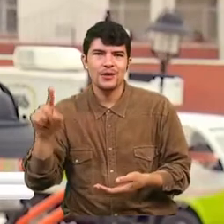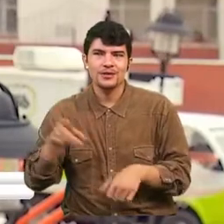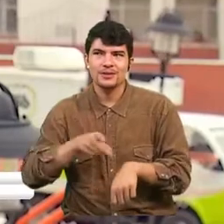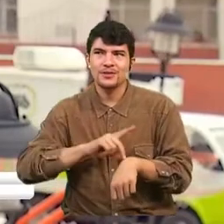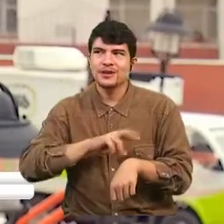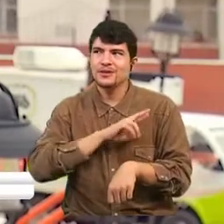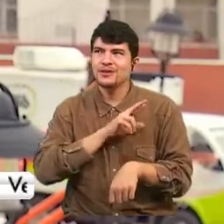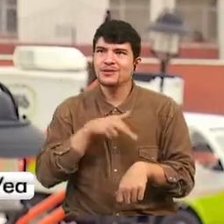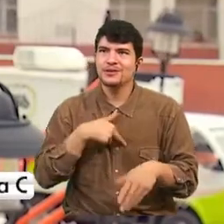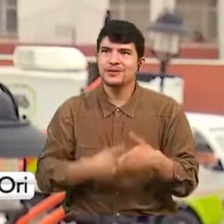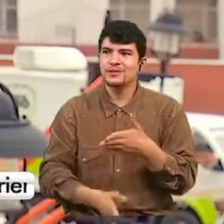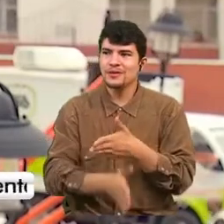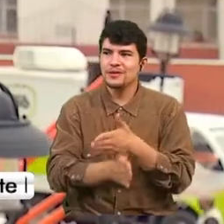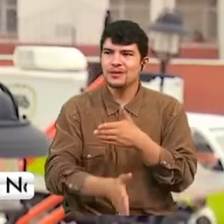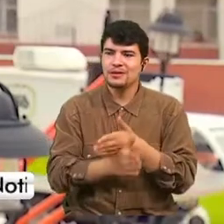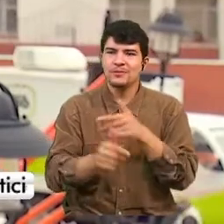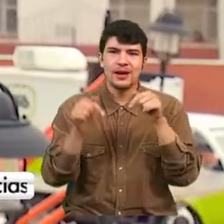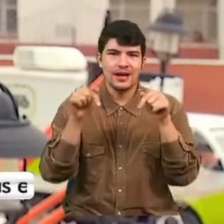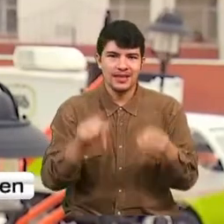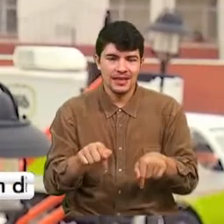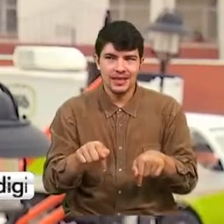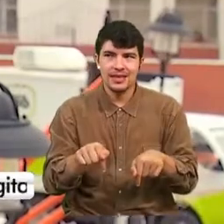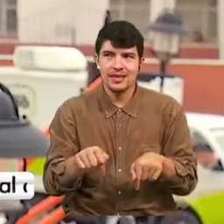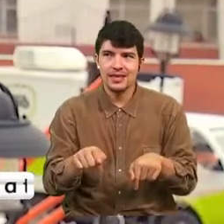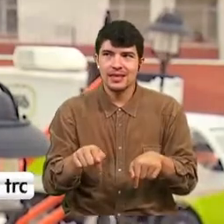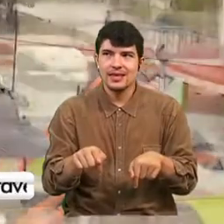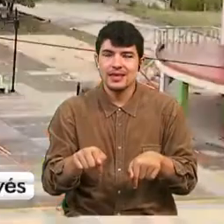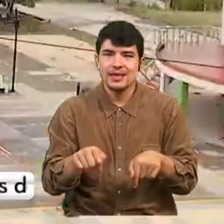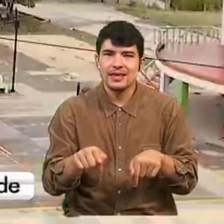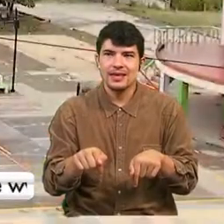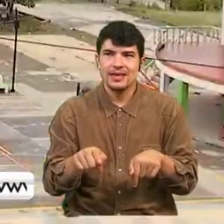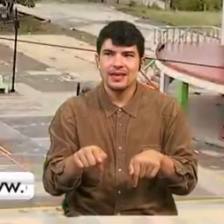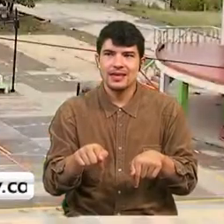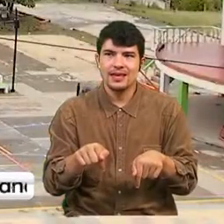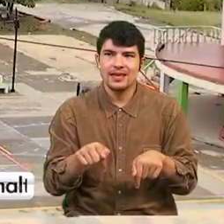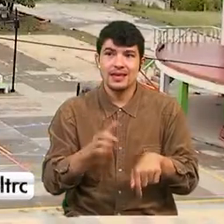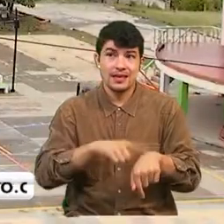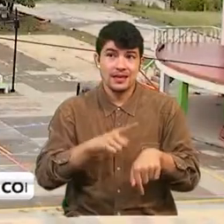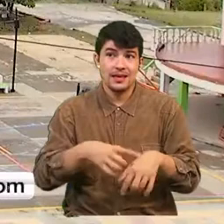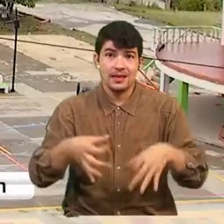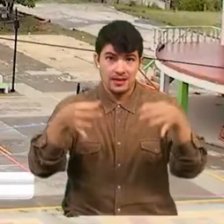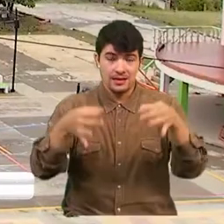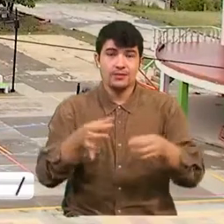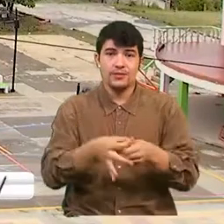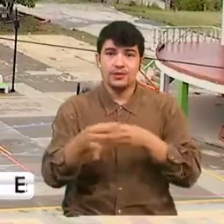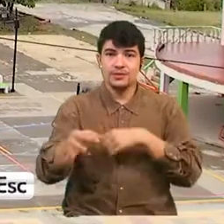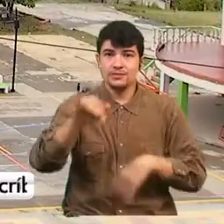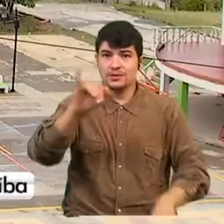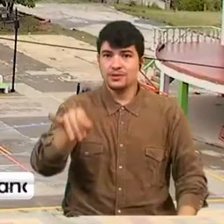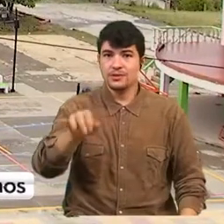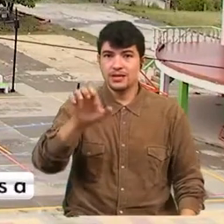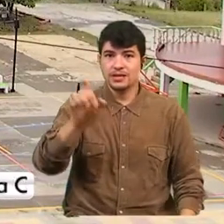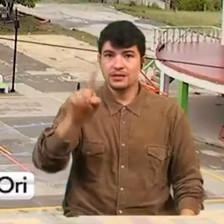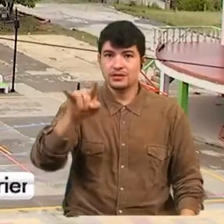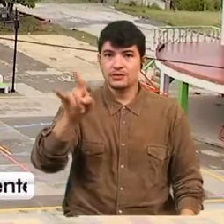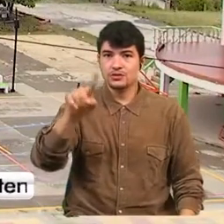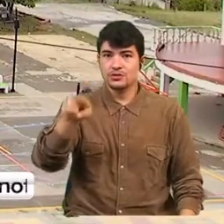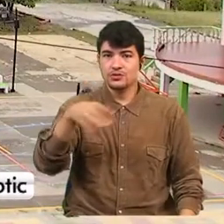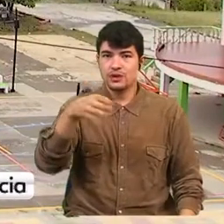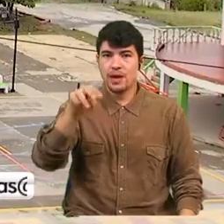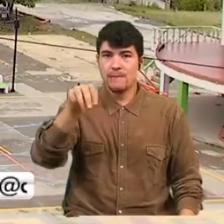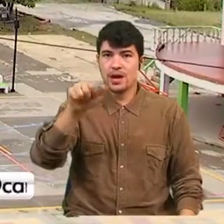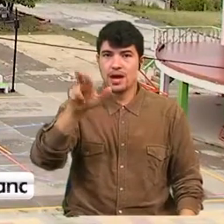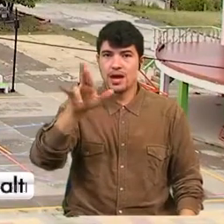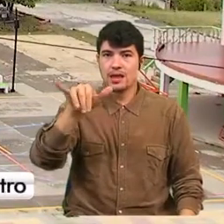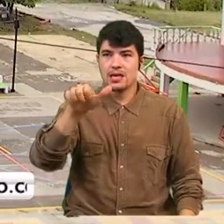nosotros continuamos en esta emisión de Oriente Noticias en vivo y en directo desde el municipio de Jesús María en la provincia de Vélez. Y como lo veíamos en